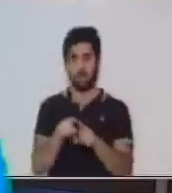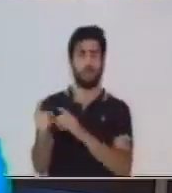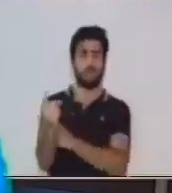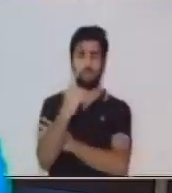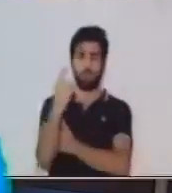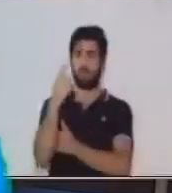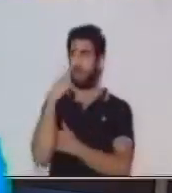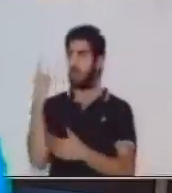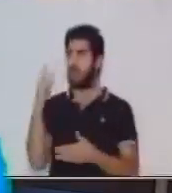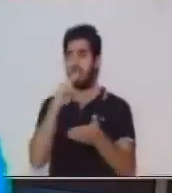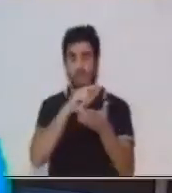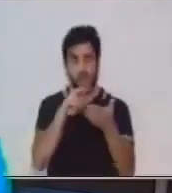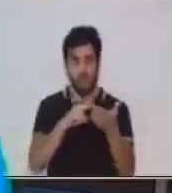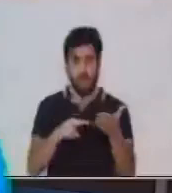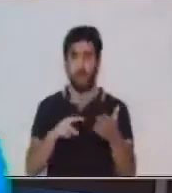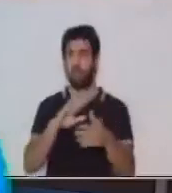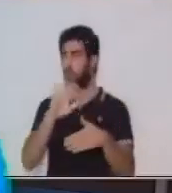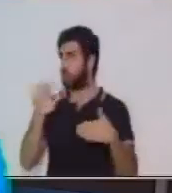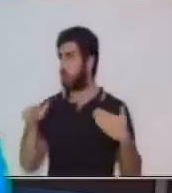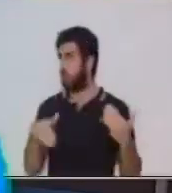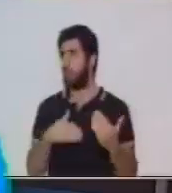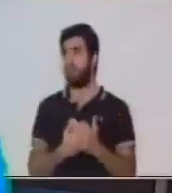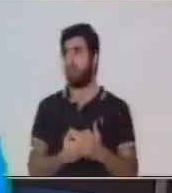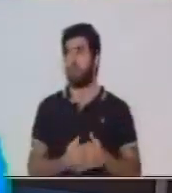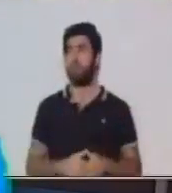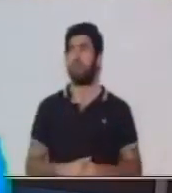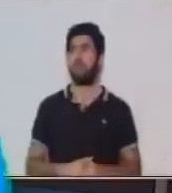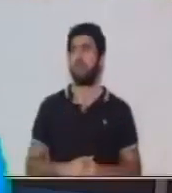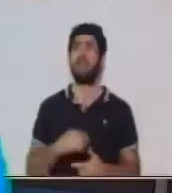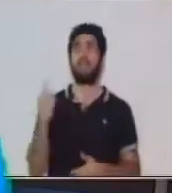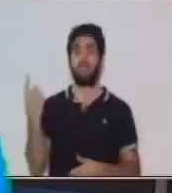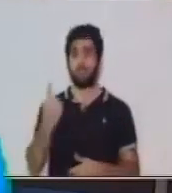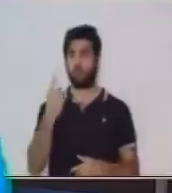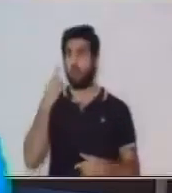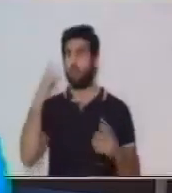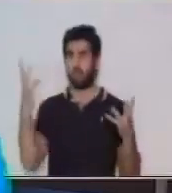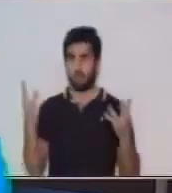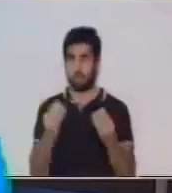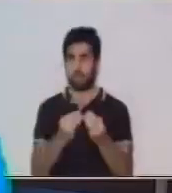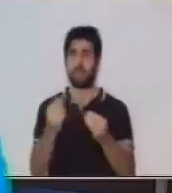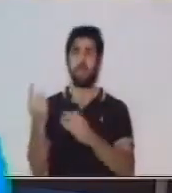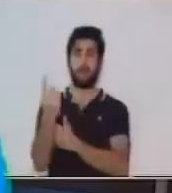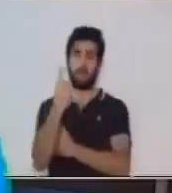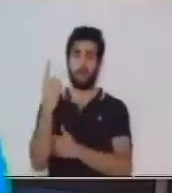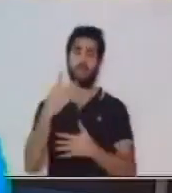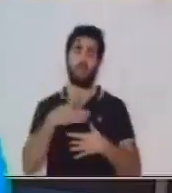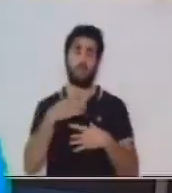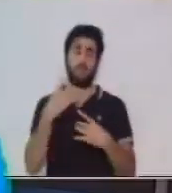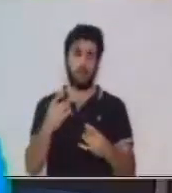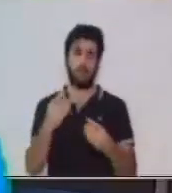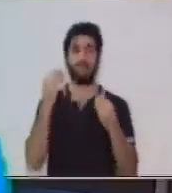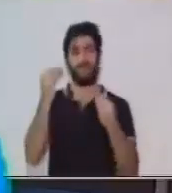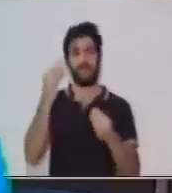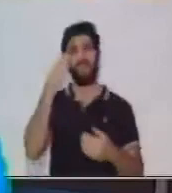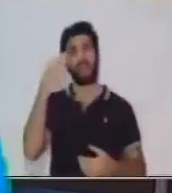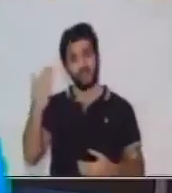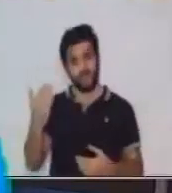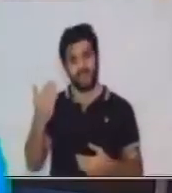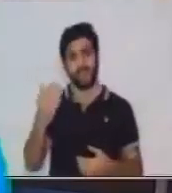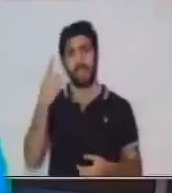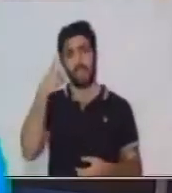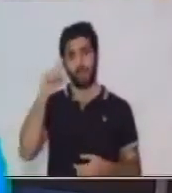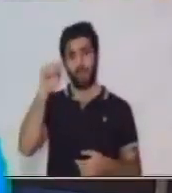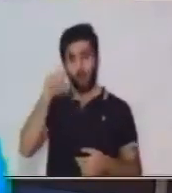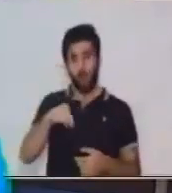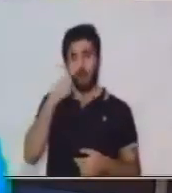El poder tener el contenido directo de todas estas obras es muy interesante. Así que muchas gracias por